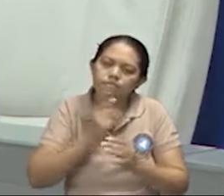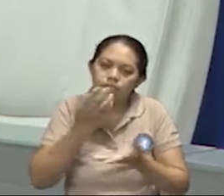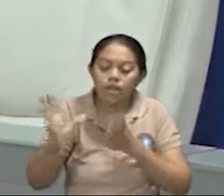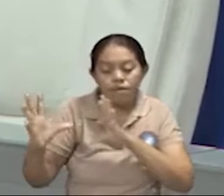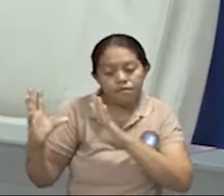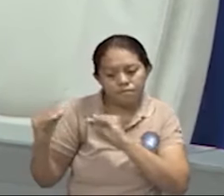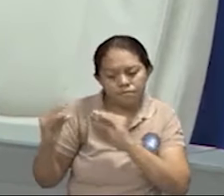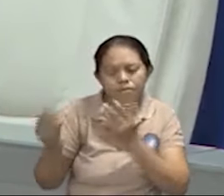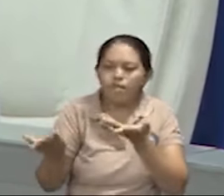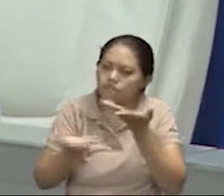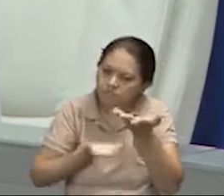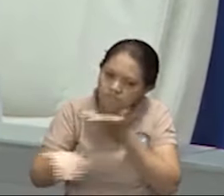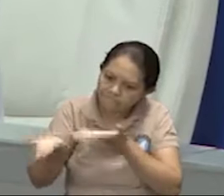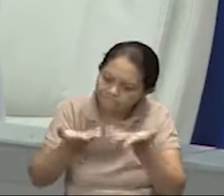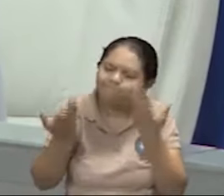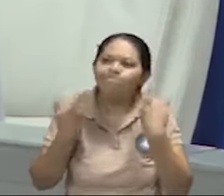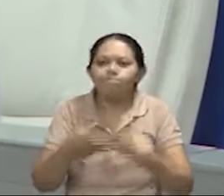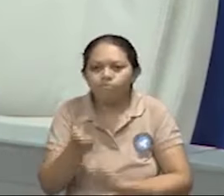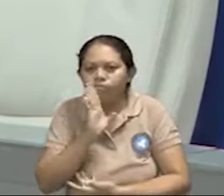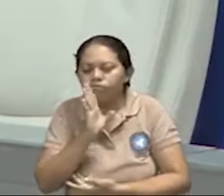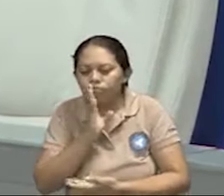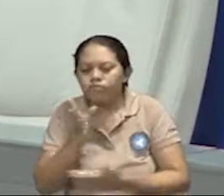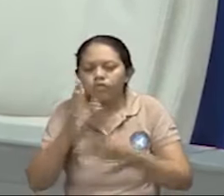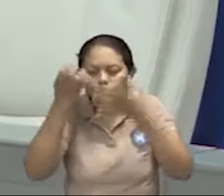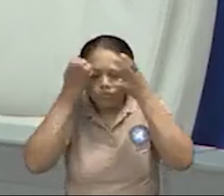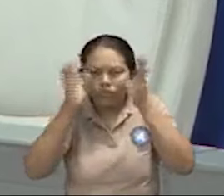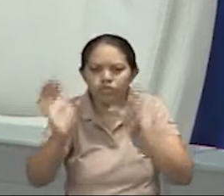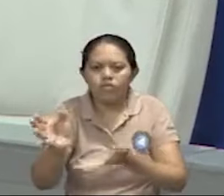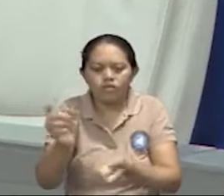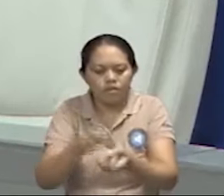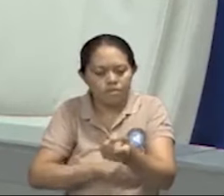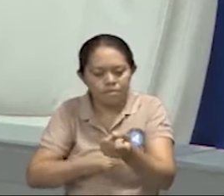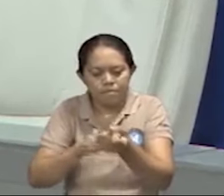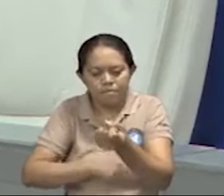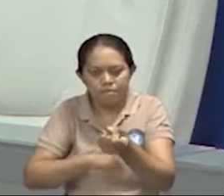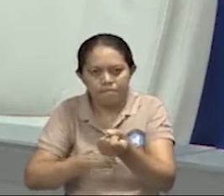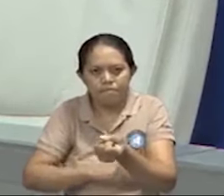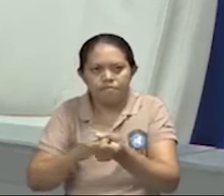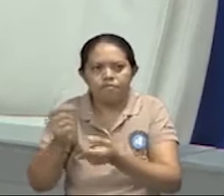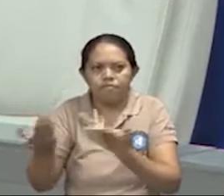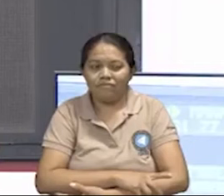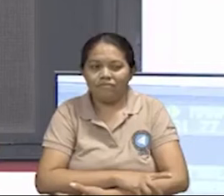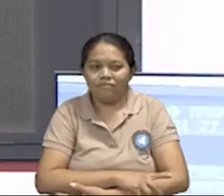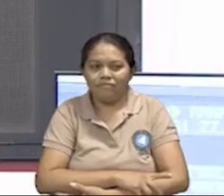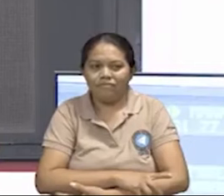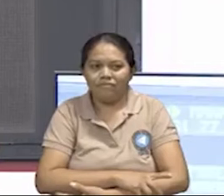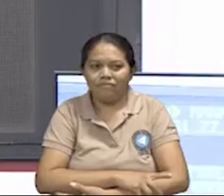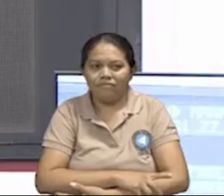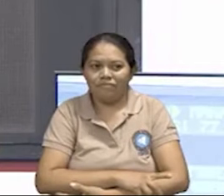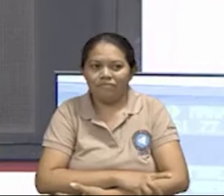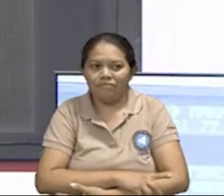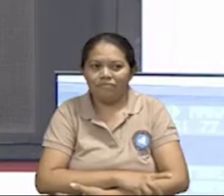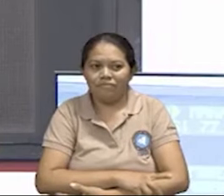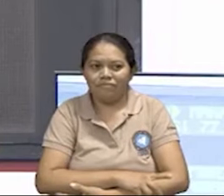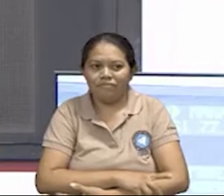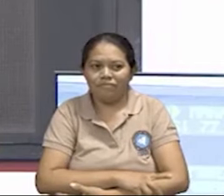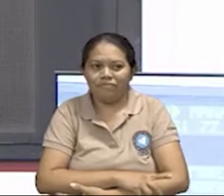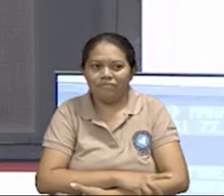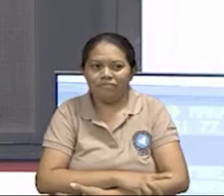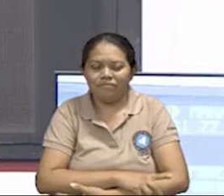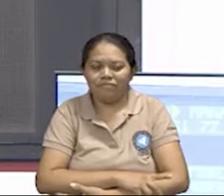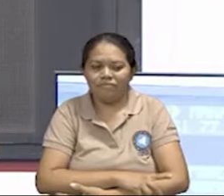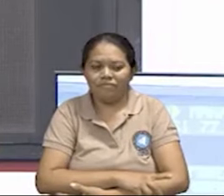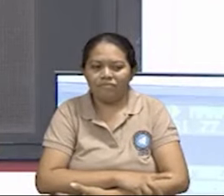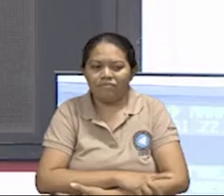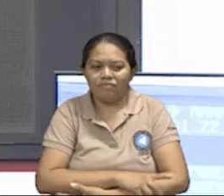diálogo y solidaridad entre hermanas y hermanos la declaración fue aprobada con